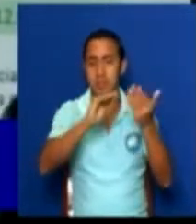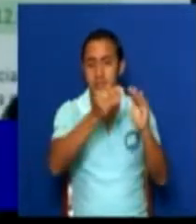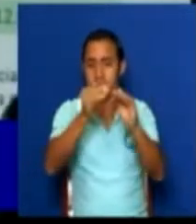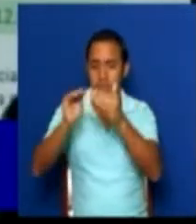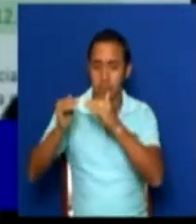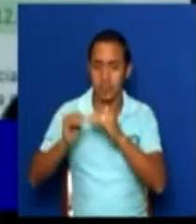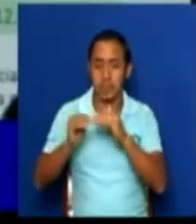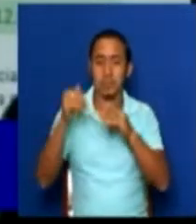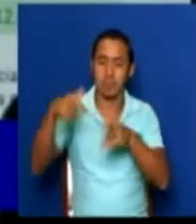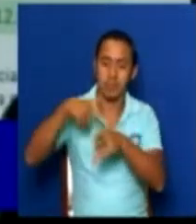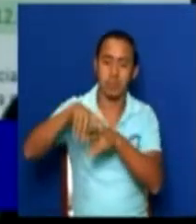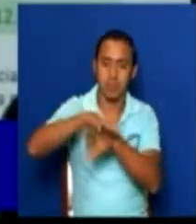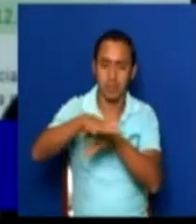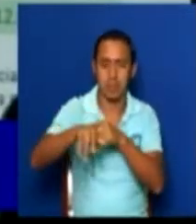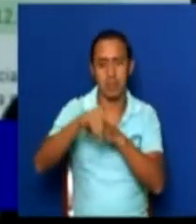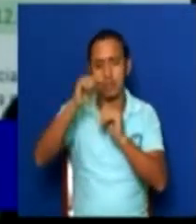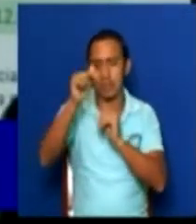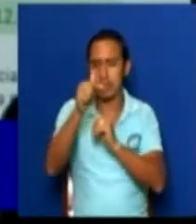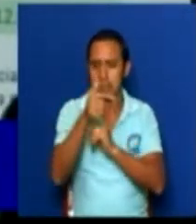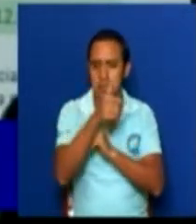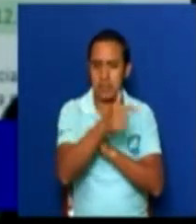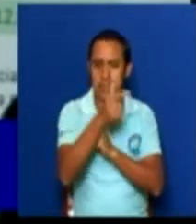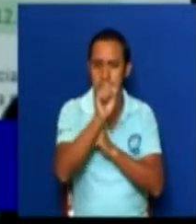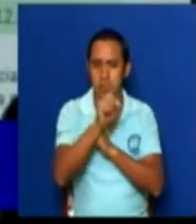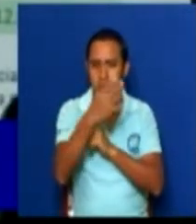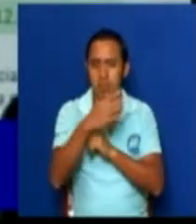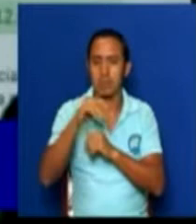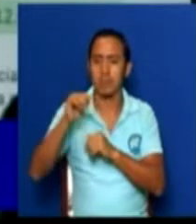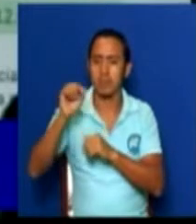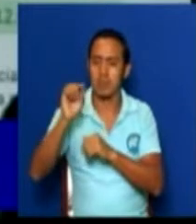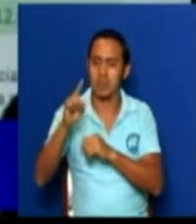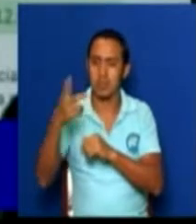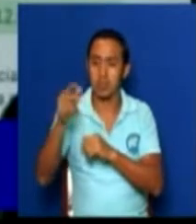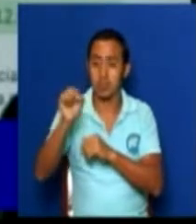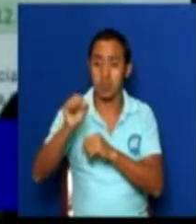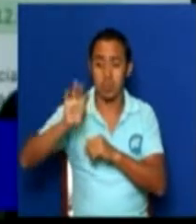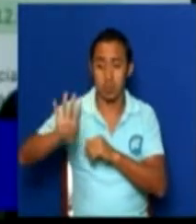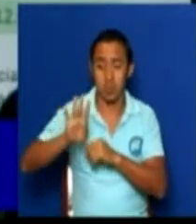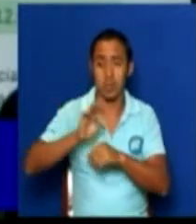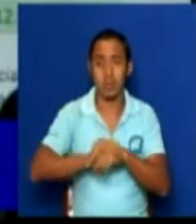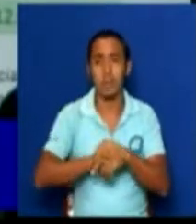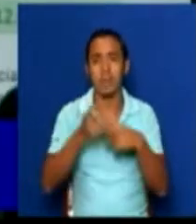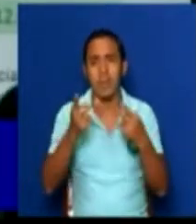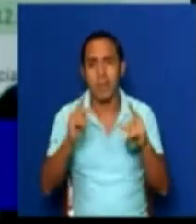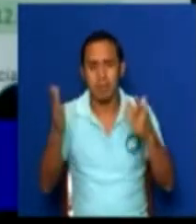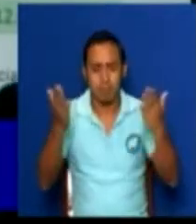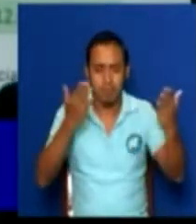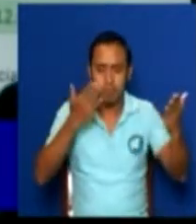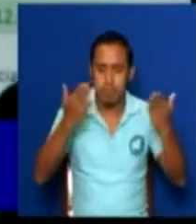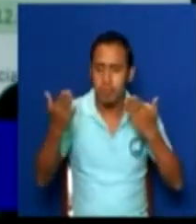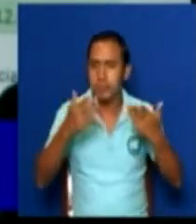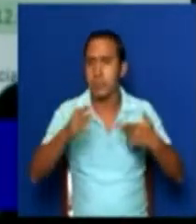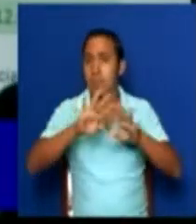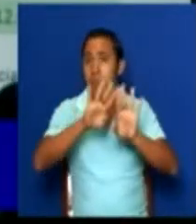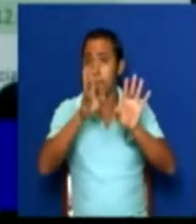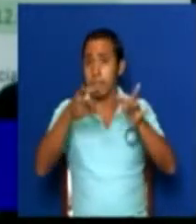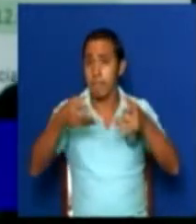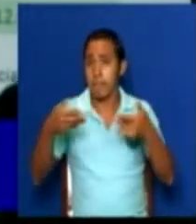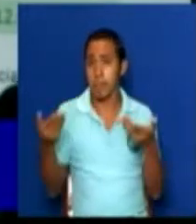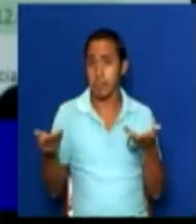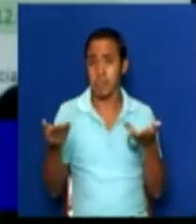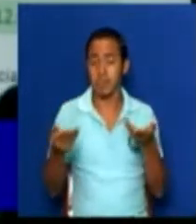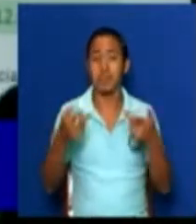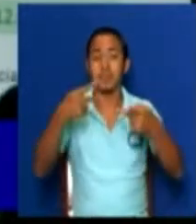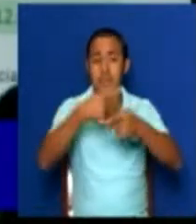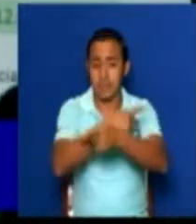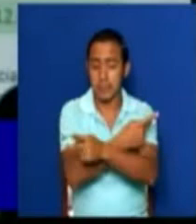7.9 y en el área rural, menos 18.4. Pero si ustedes comparan la situación del hombre con relación a la mujer, es mucho